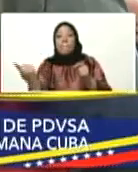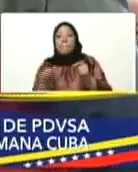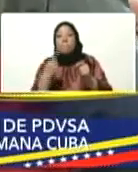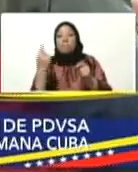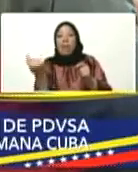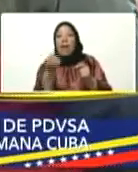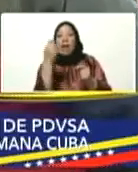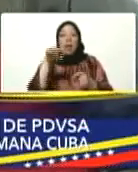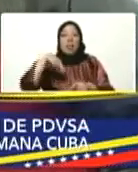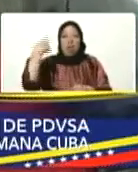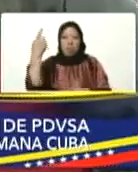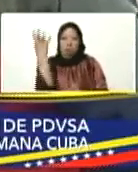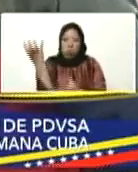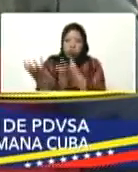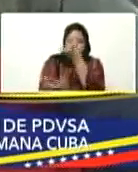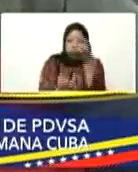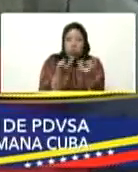tal.